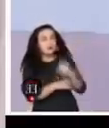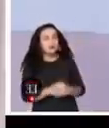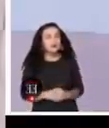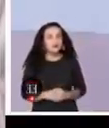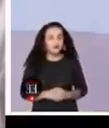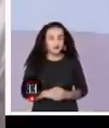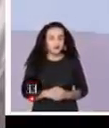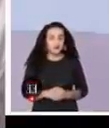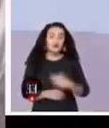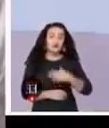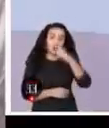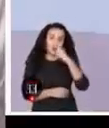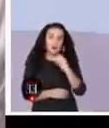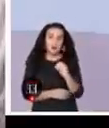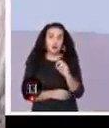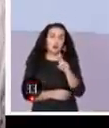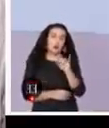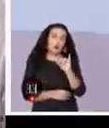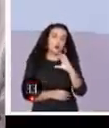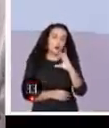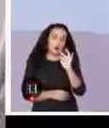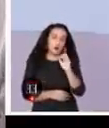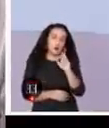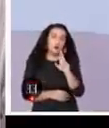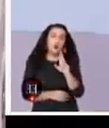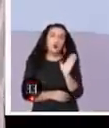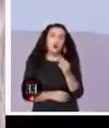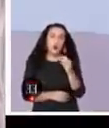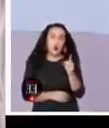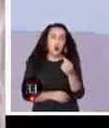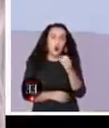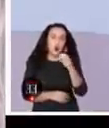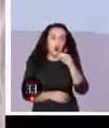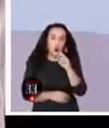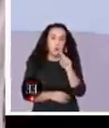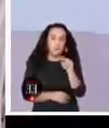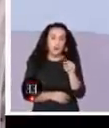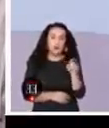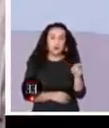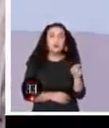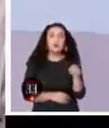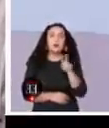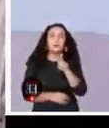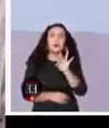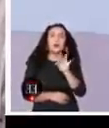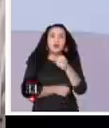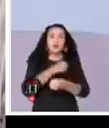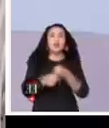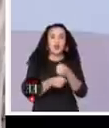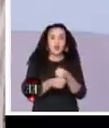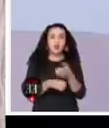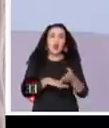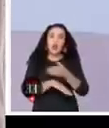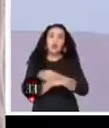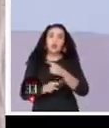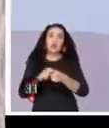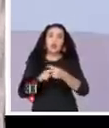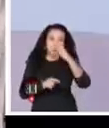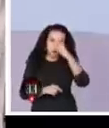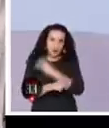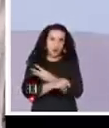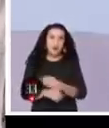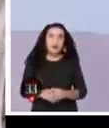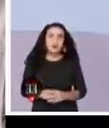mi hijo víctor fernando comer romero 23 años había prestado el servicio militar militar también